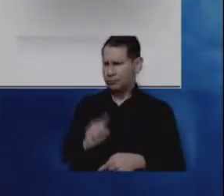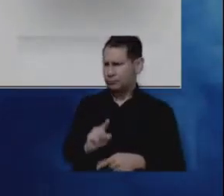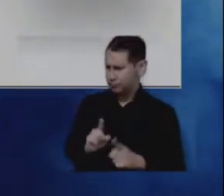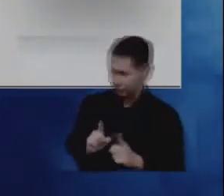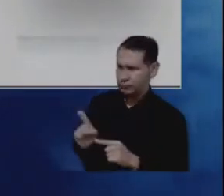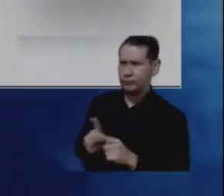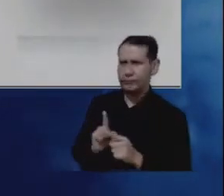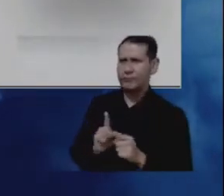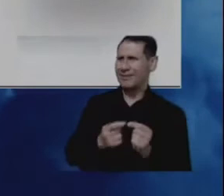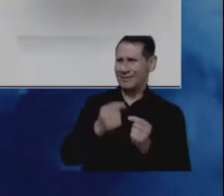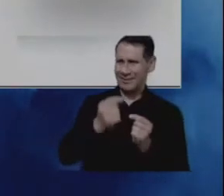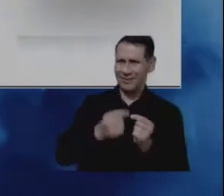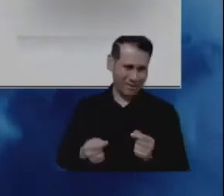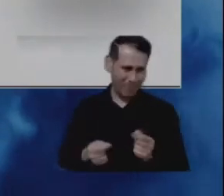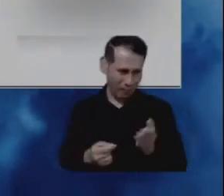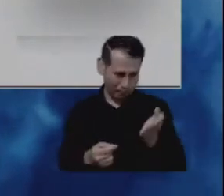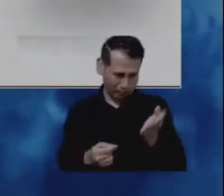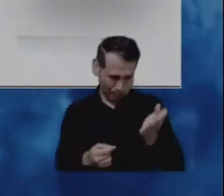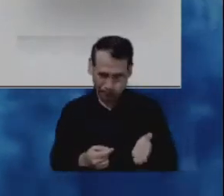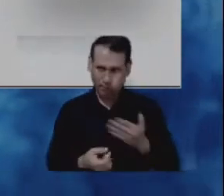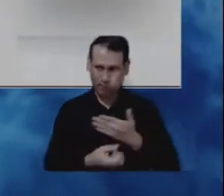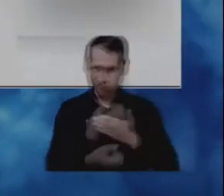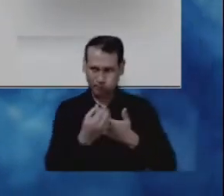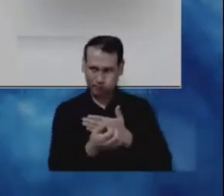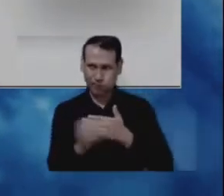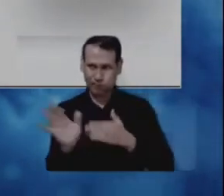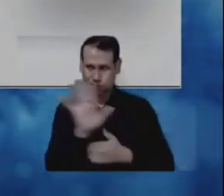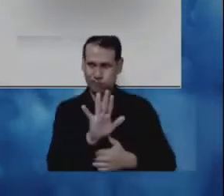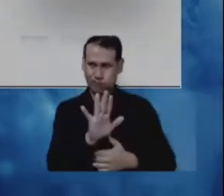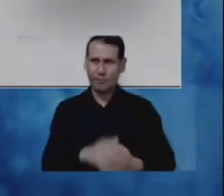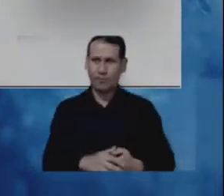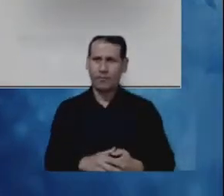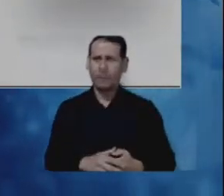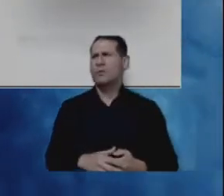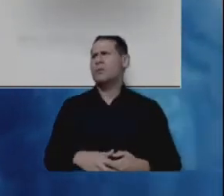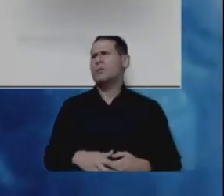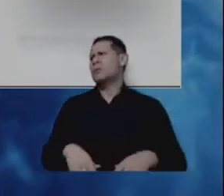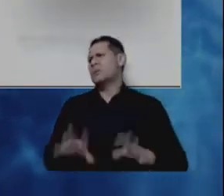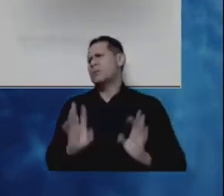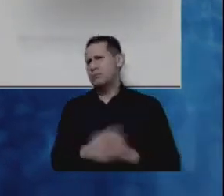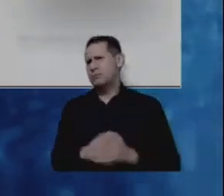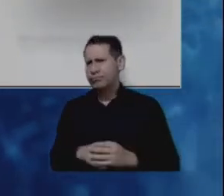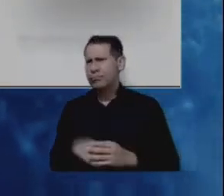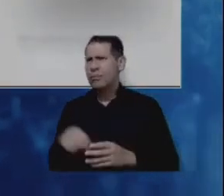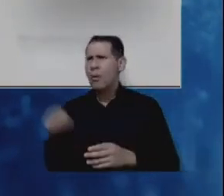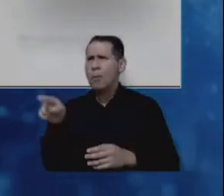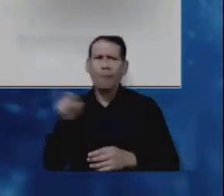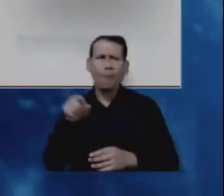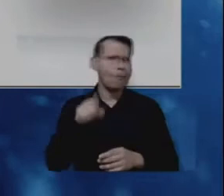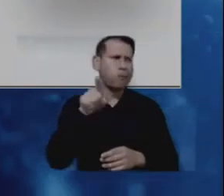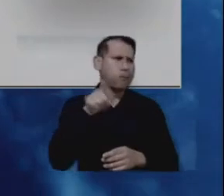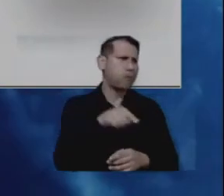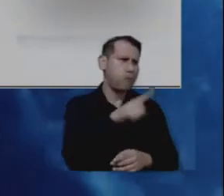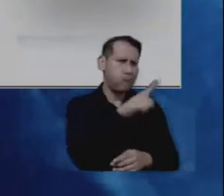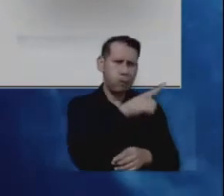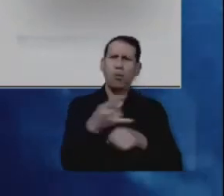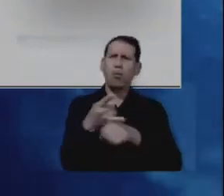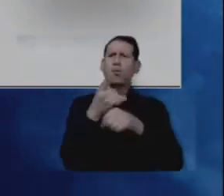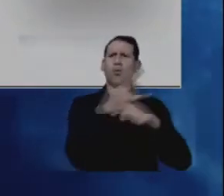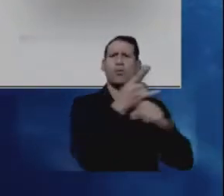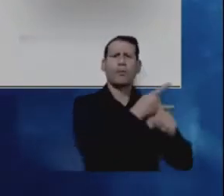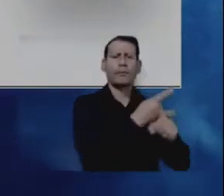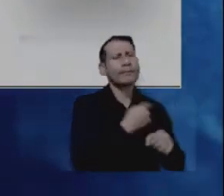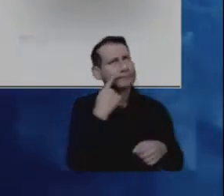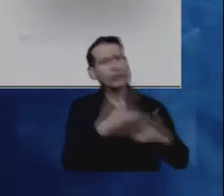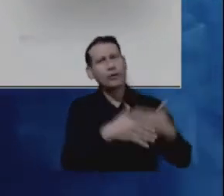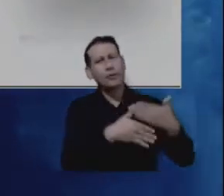slide, tenemos casos específicos de usos en los diferentes procesos de los diferentes eslabones de la cadena